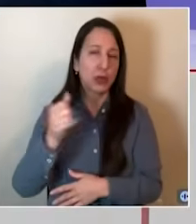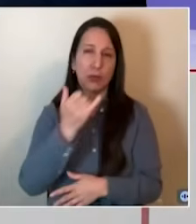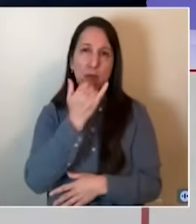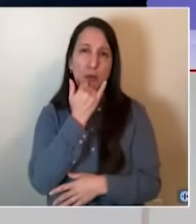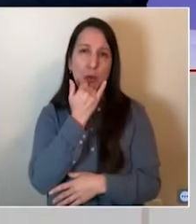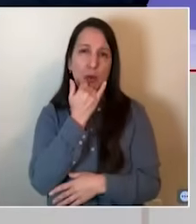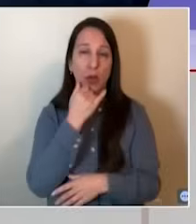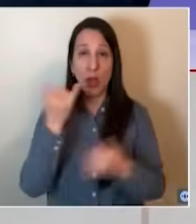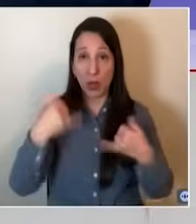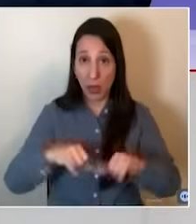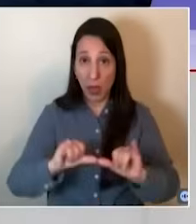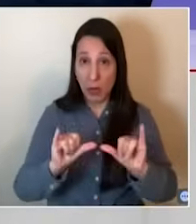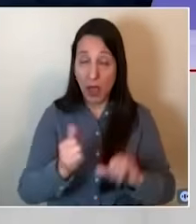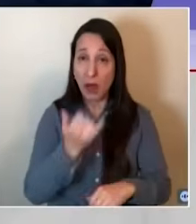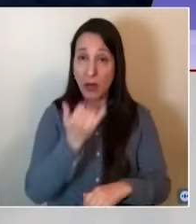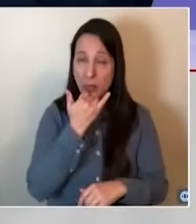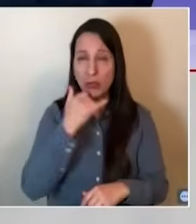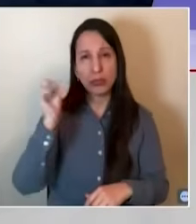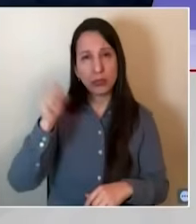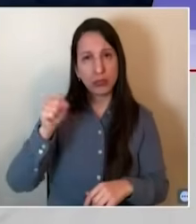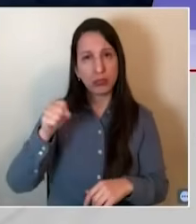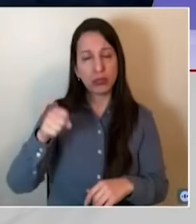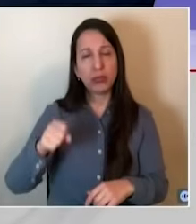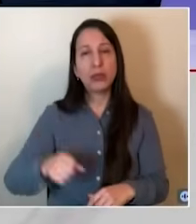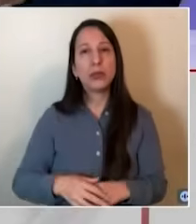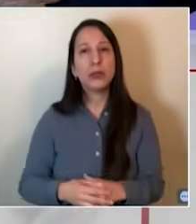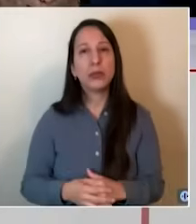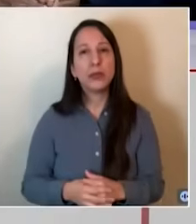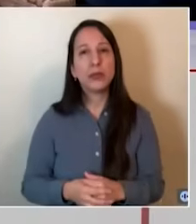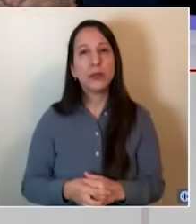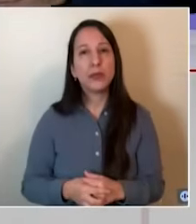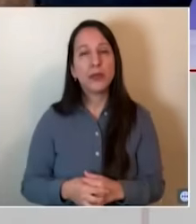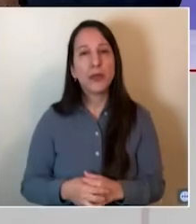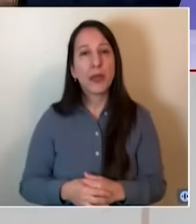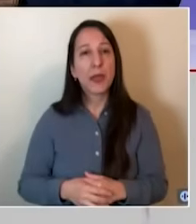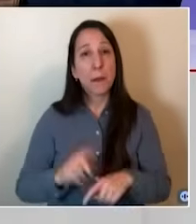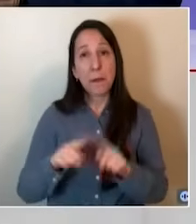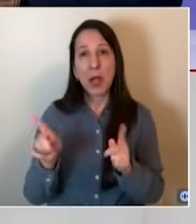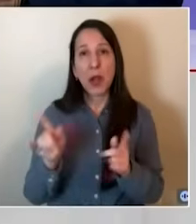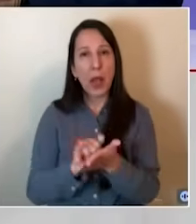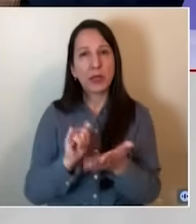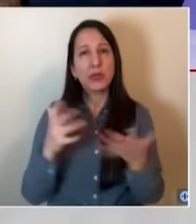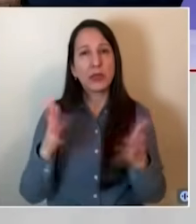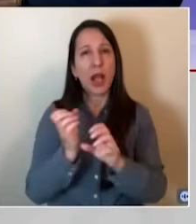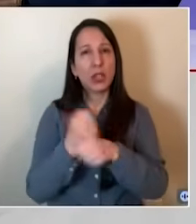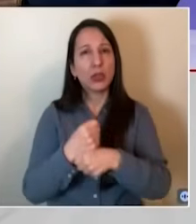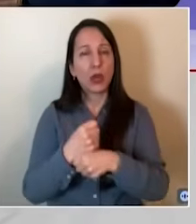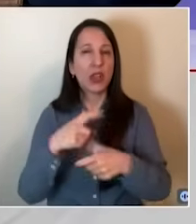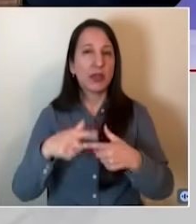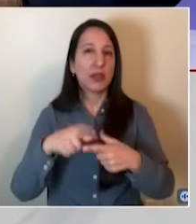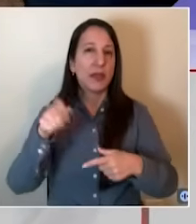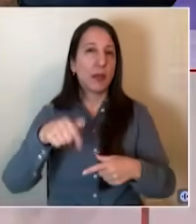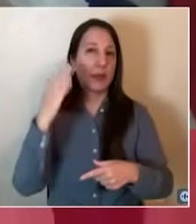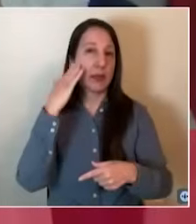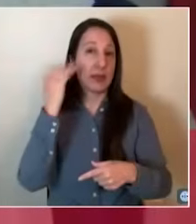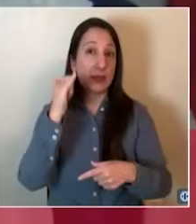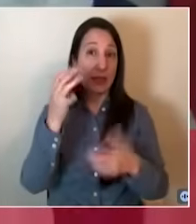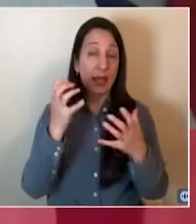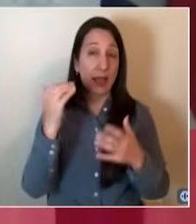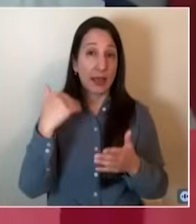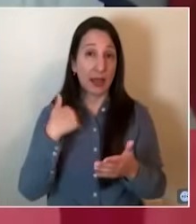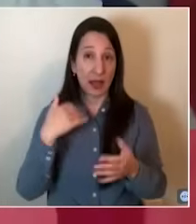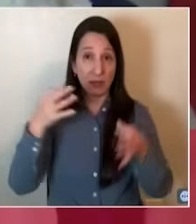ahora? Probablemente tampoco, ¿verdad? Pero eso se ha hecho y deberíamos entonces, si queremos tener una discusión